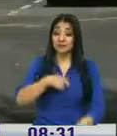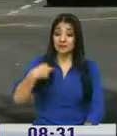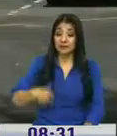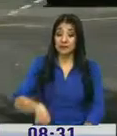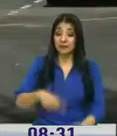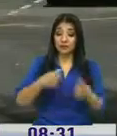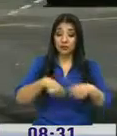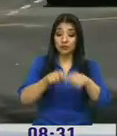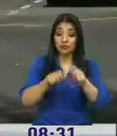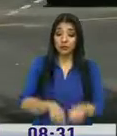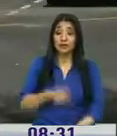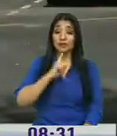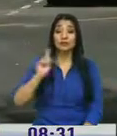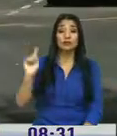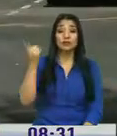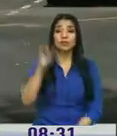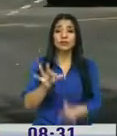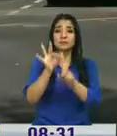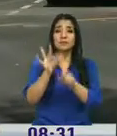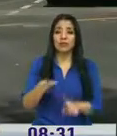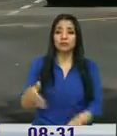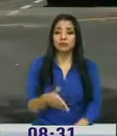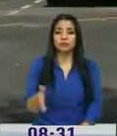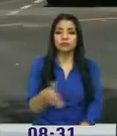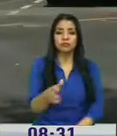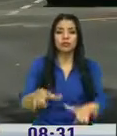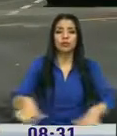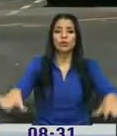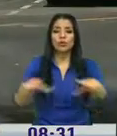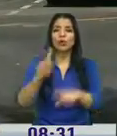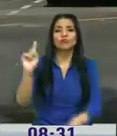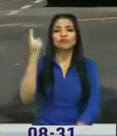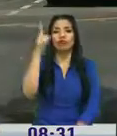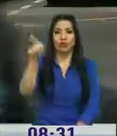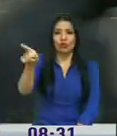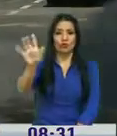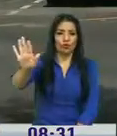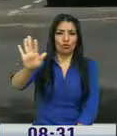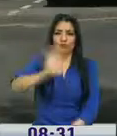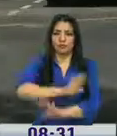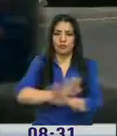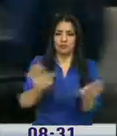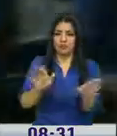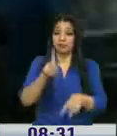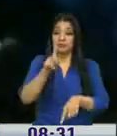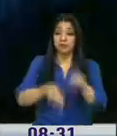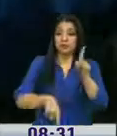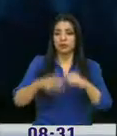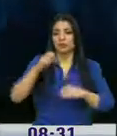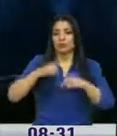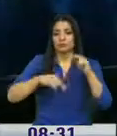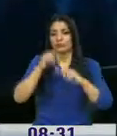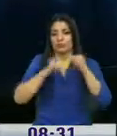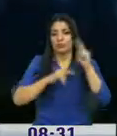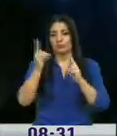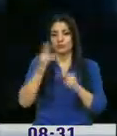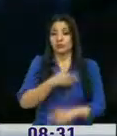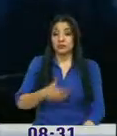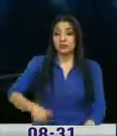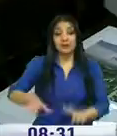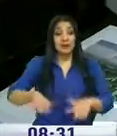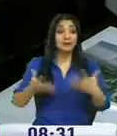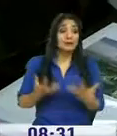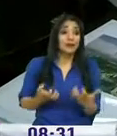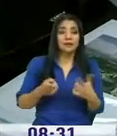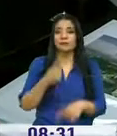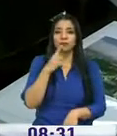de exclusividad en las rutas y frecuencias en ese sentido, es decir, no va a poder construir por más voluntad que tenga el presidente de la República. Frente